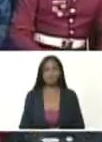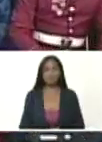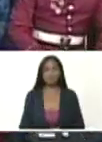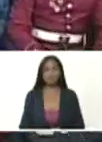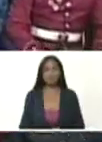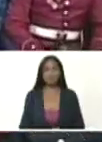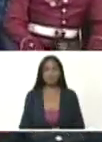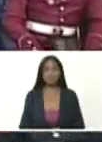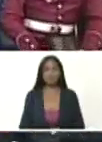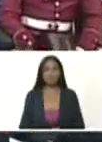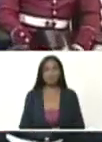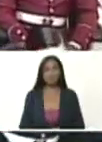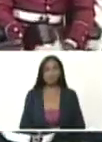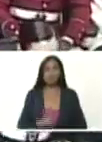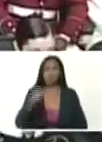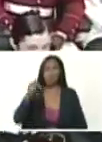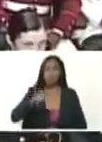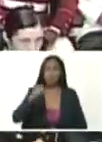Hoy